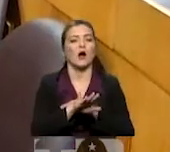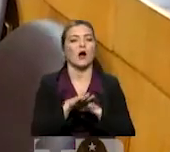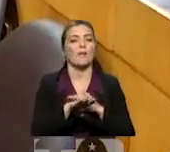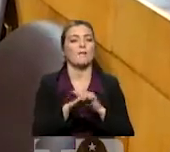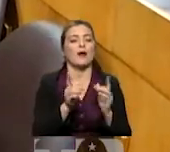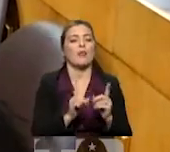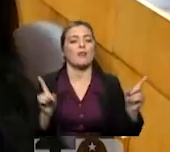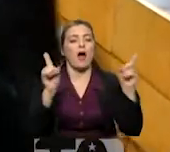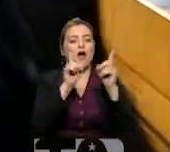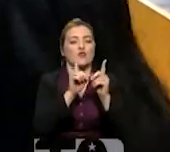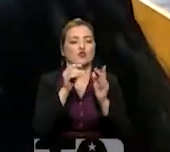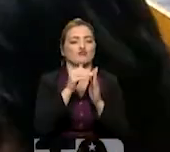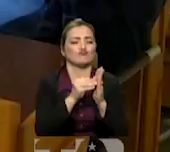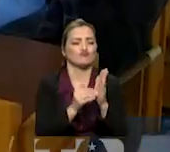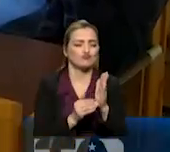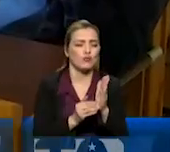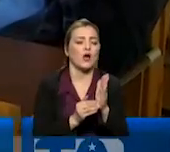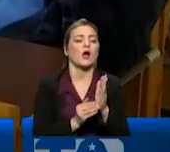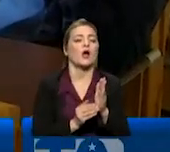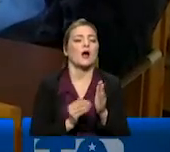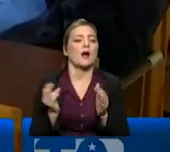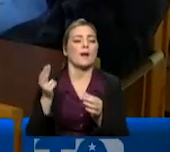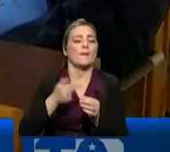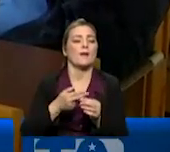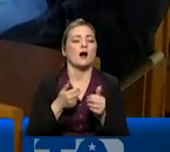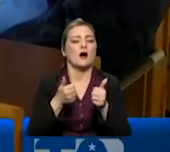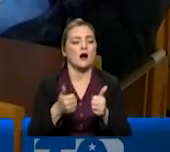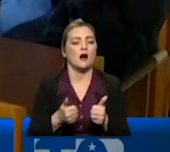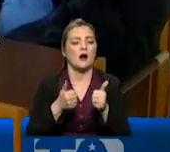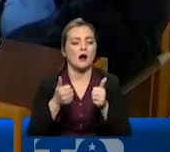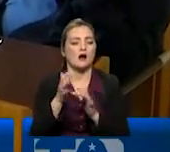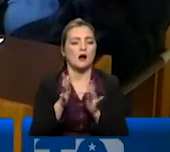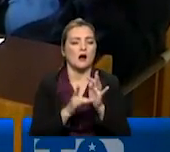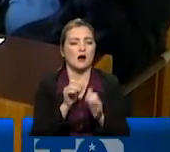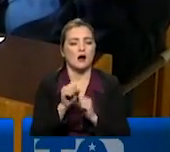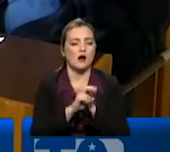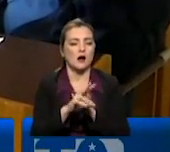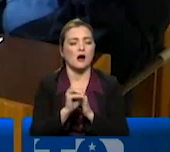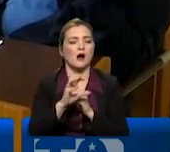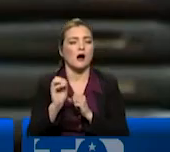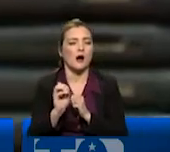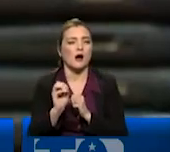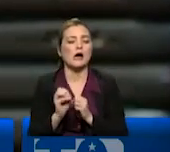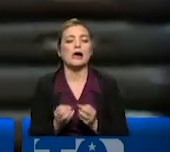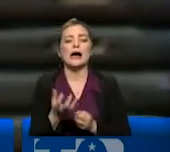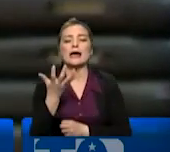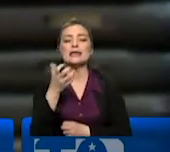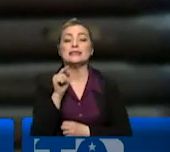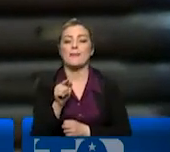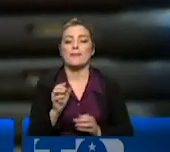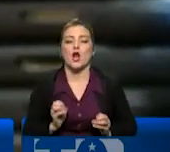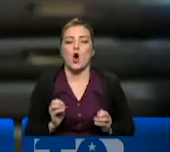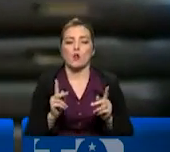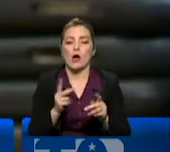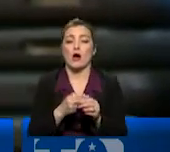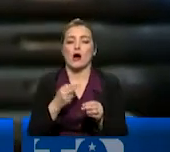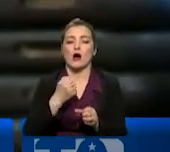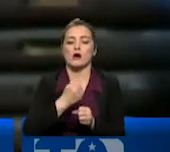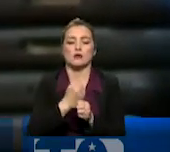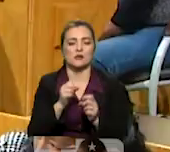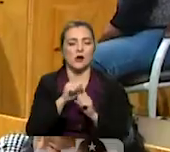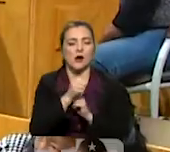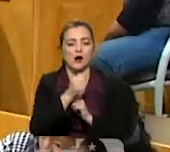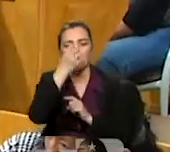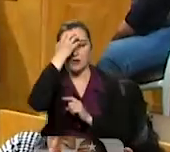elegibles y podrán postular en abril del 2020 a una de las 15.000 vacantes en el sistema educativo público en